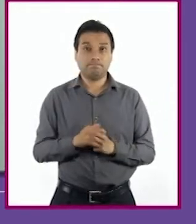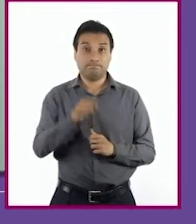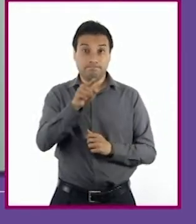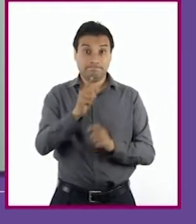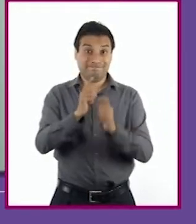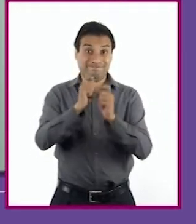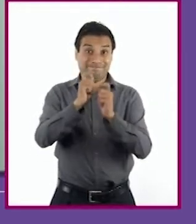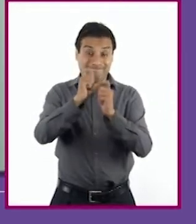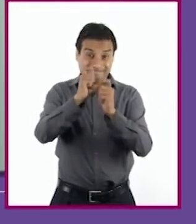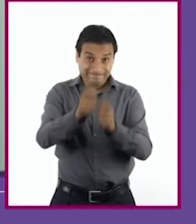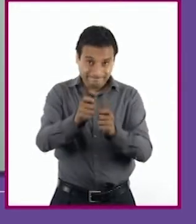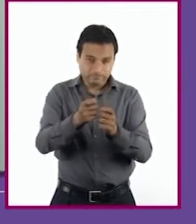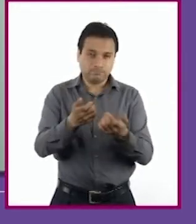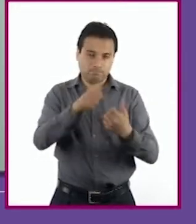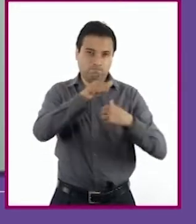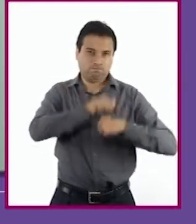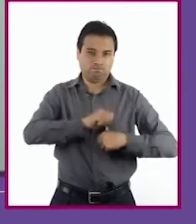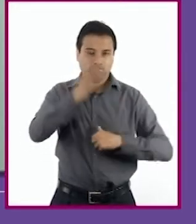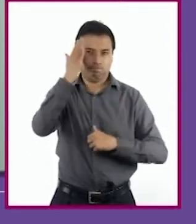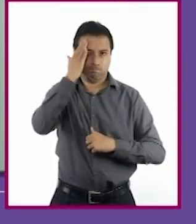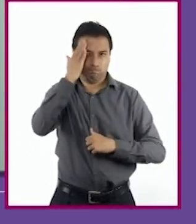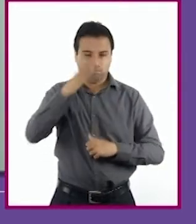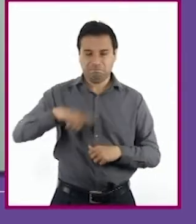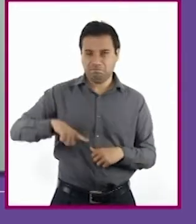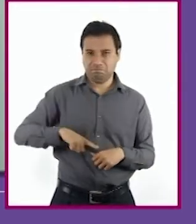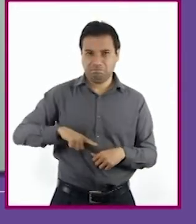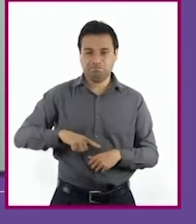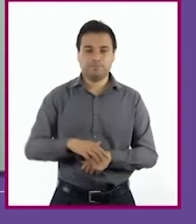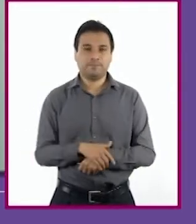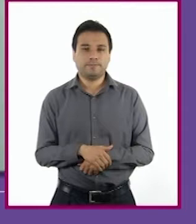cargos de representación en las funciones del Estado.